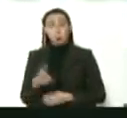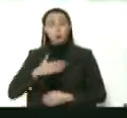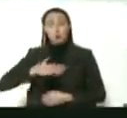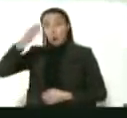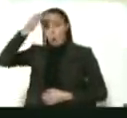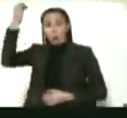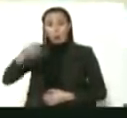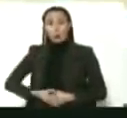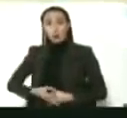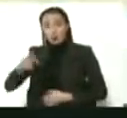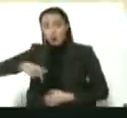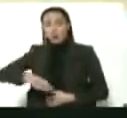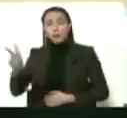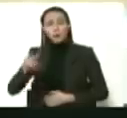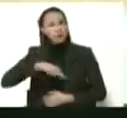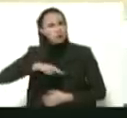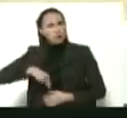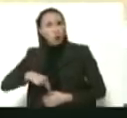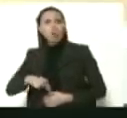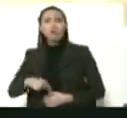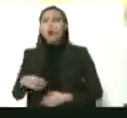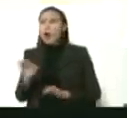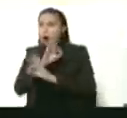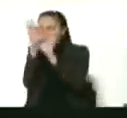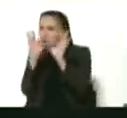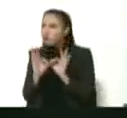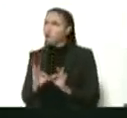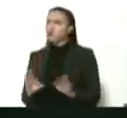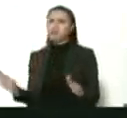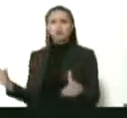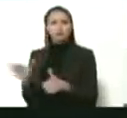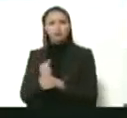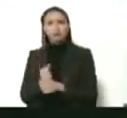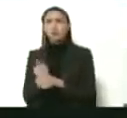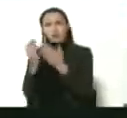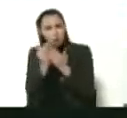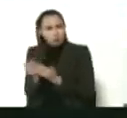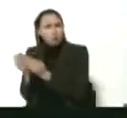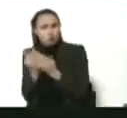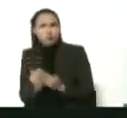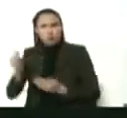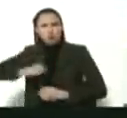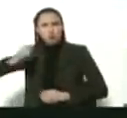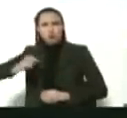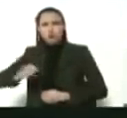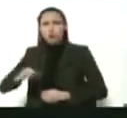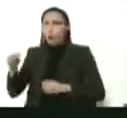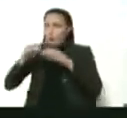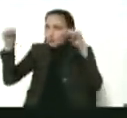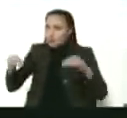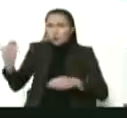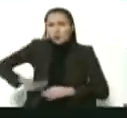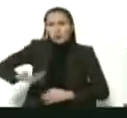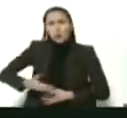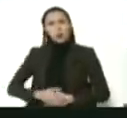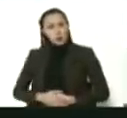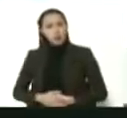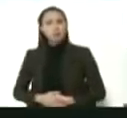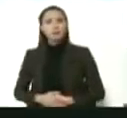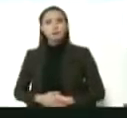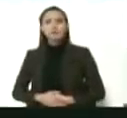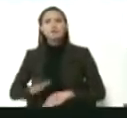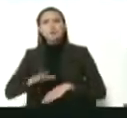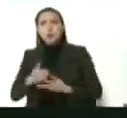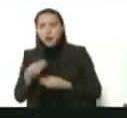Bueno, primero en Venezuela hemos descubierto un método. Le decía, estúdienlo, que me parece pertinente para